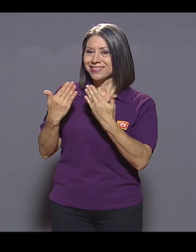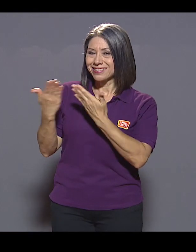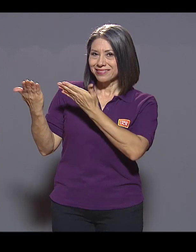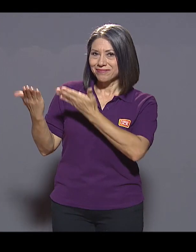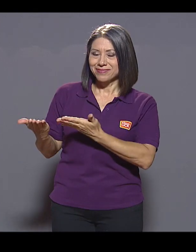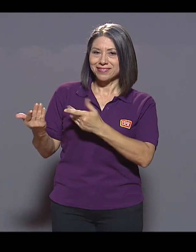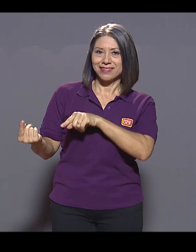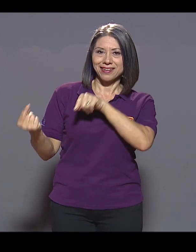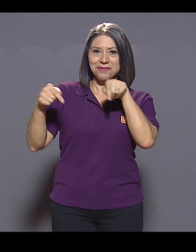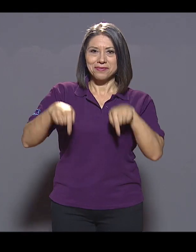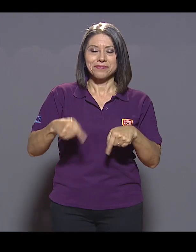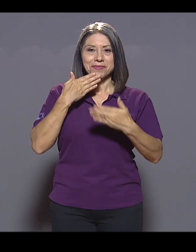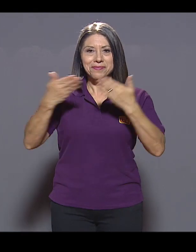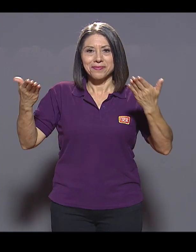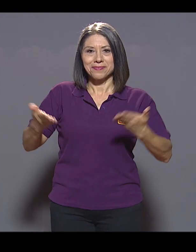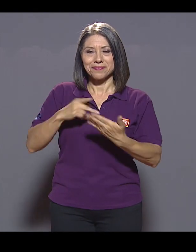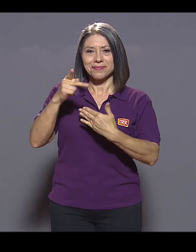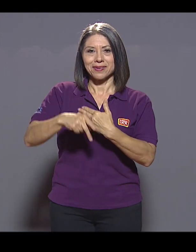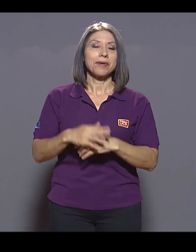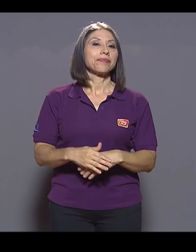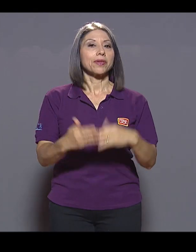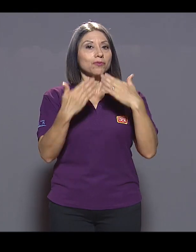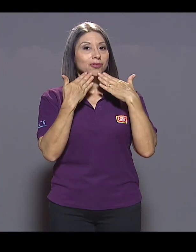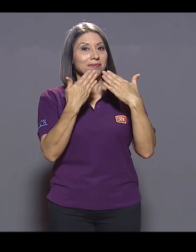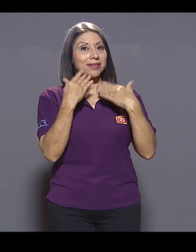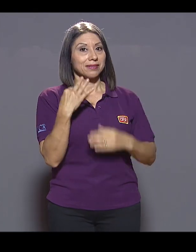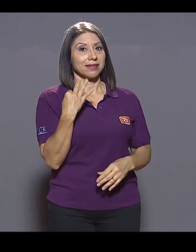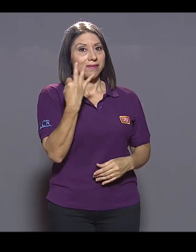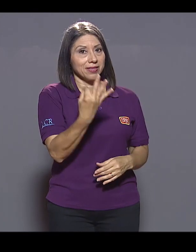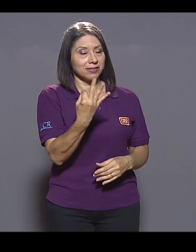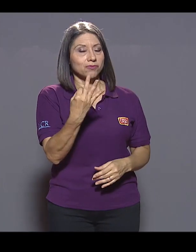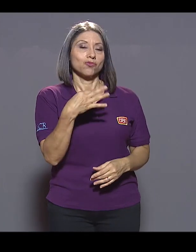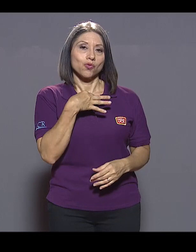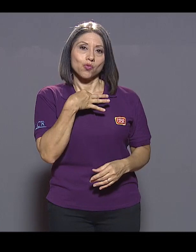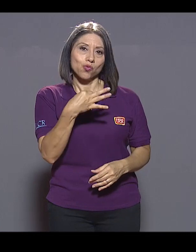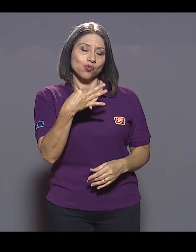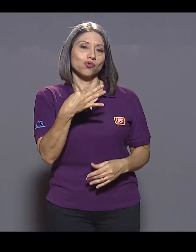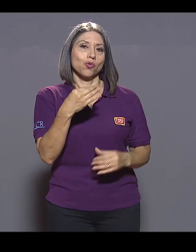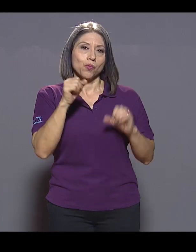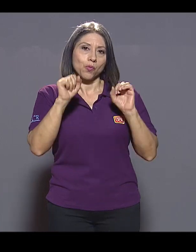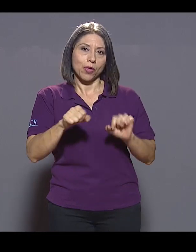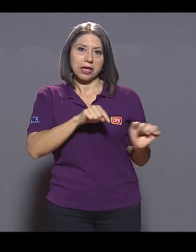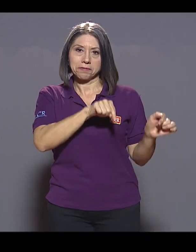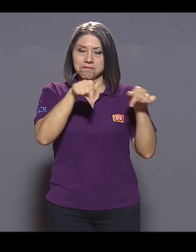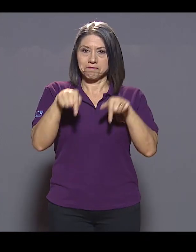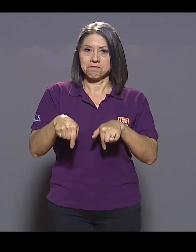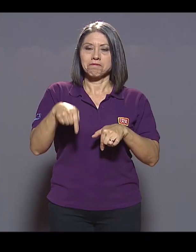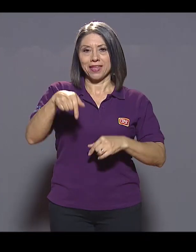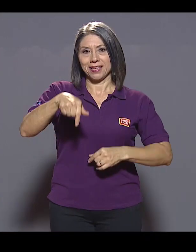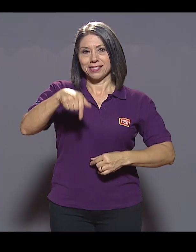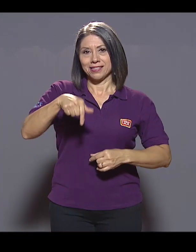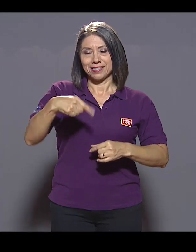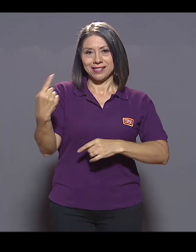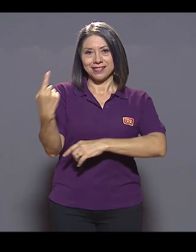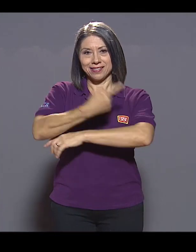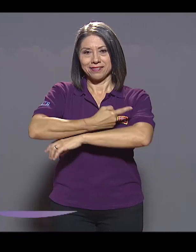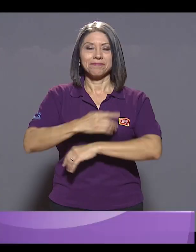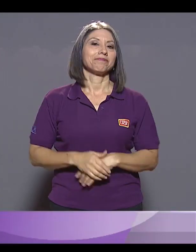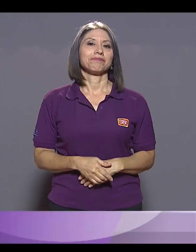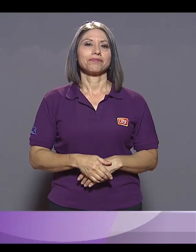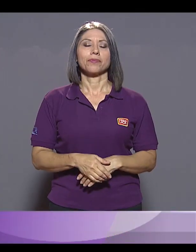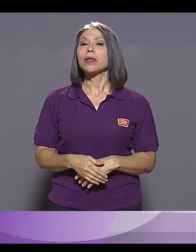asesor nacional de educación especial del Centro Nacional de Recursos para la Educación Inclusiva, CENAREC. Muchas gracias, Johan, por acompañarnos y bienvenido al